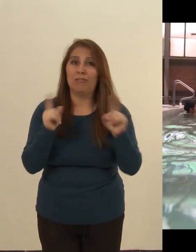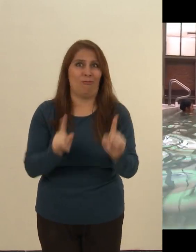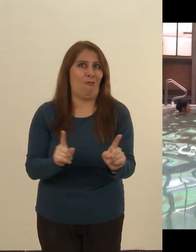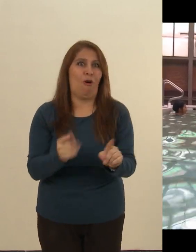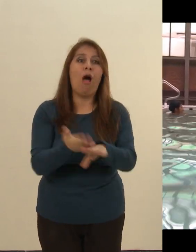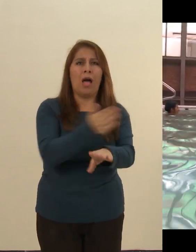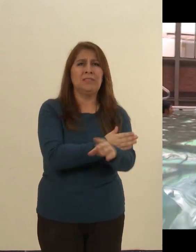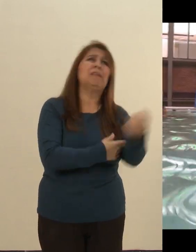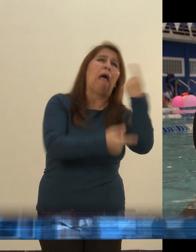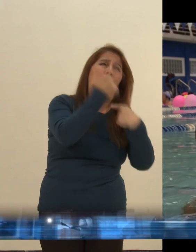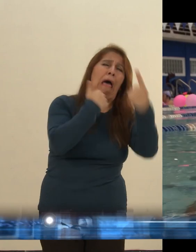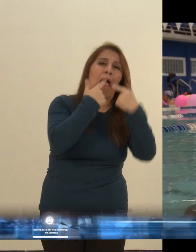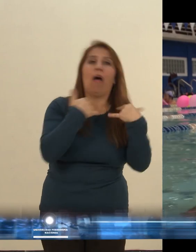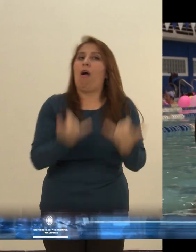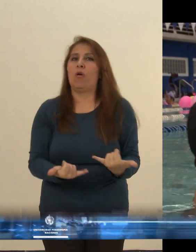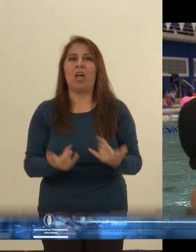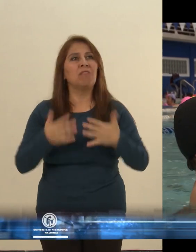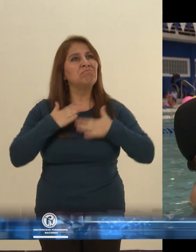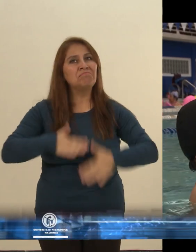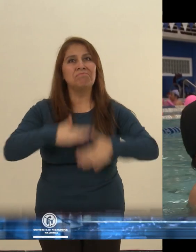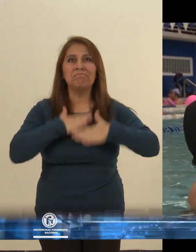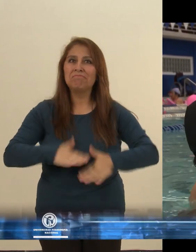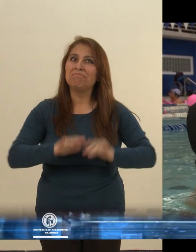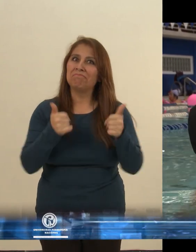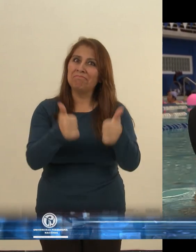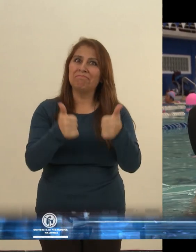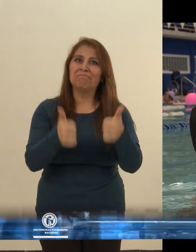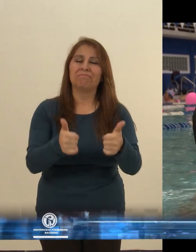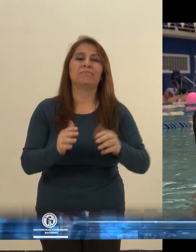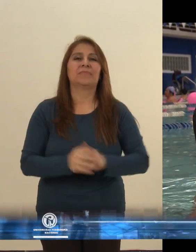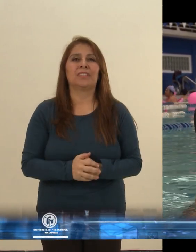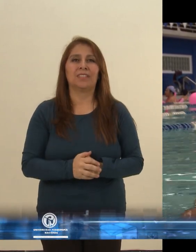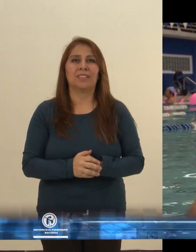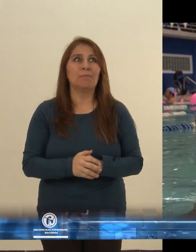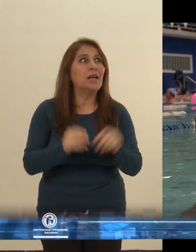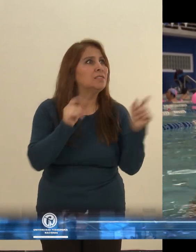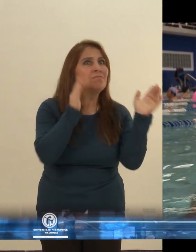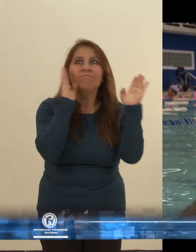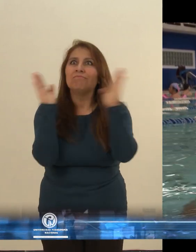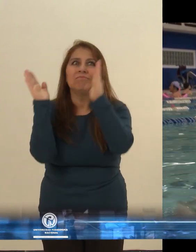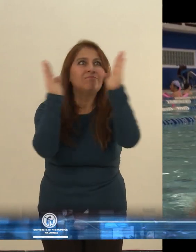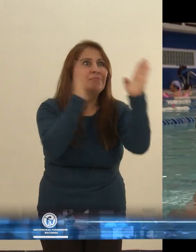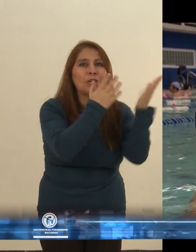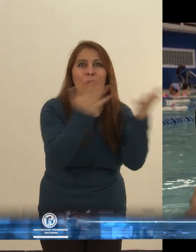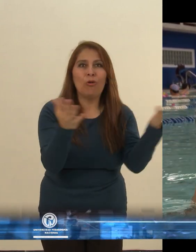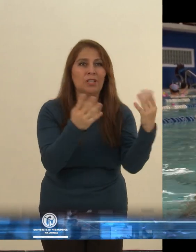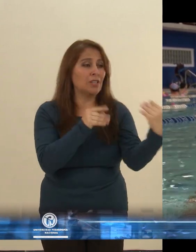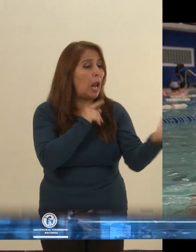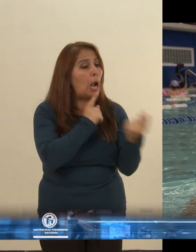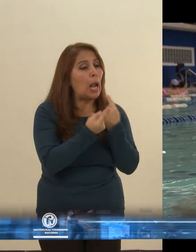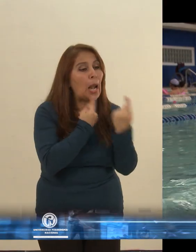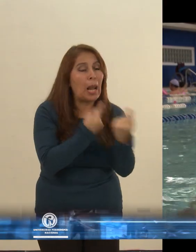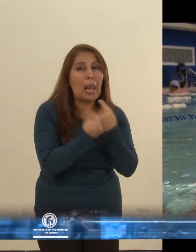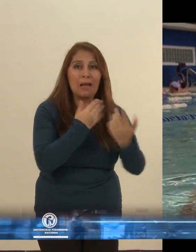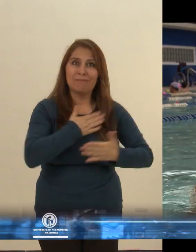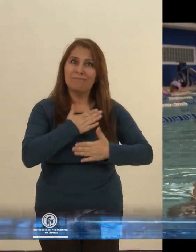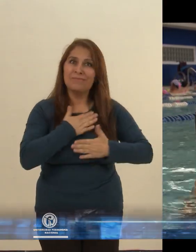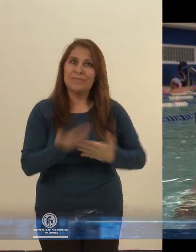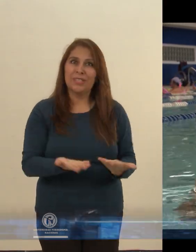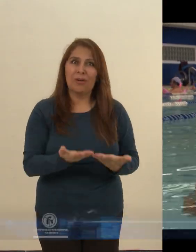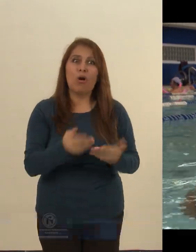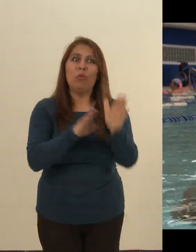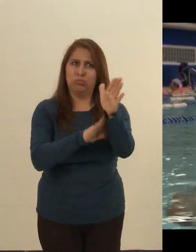no llora porque antes lloraba, todo el momento lloraba con el agua, ya no llora. Y he estado más despierta, me habla